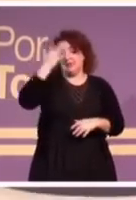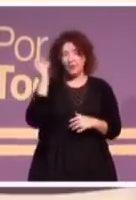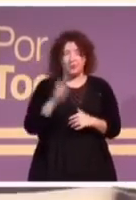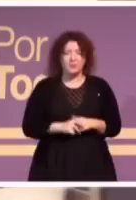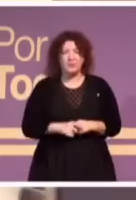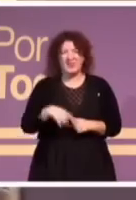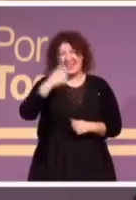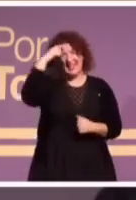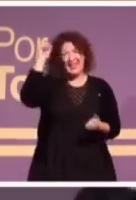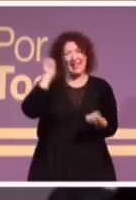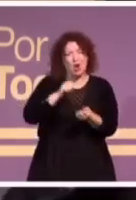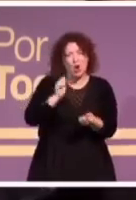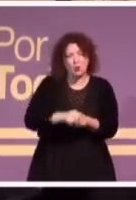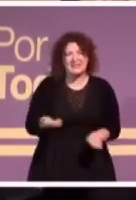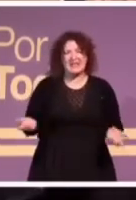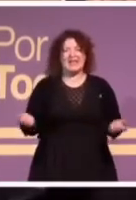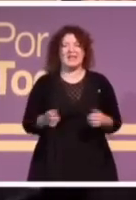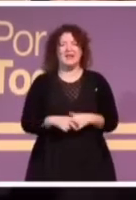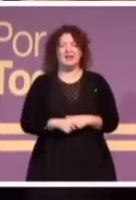Inútil.